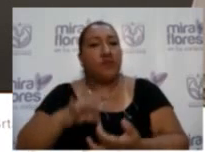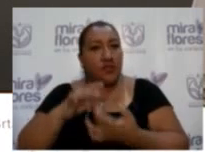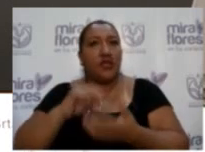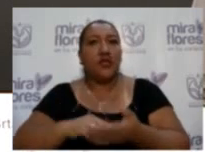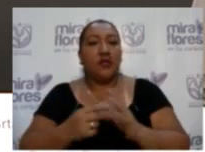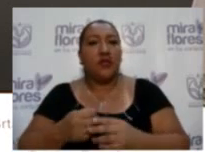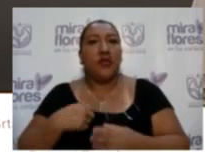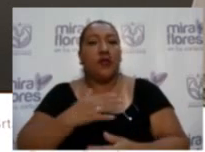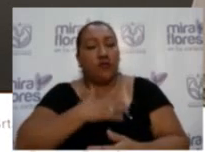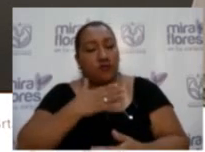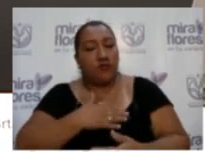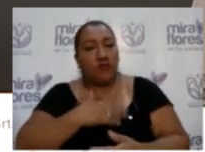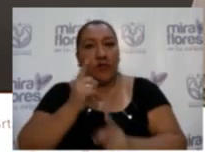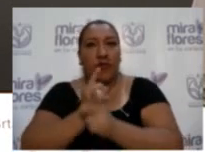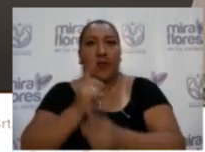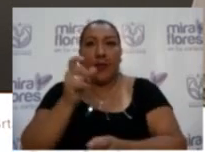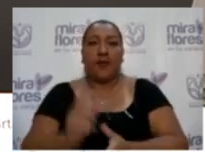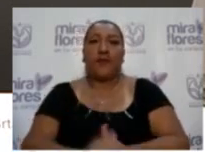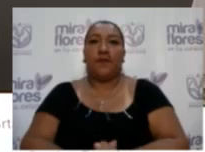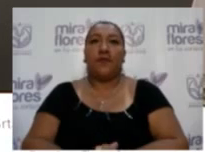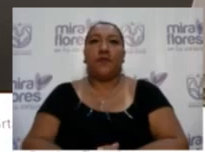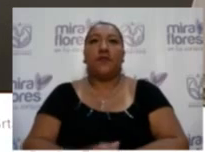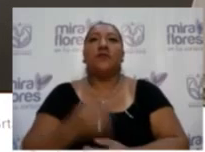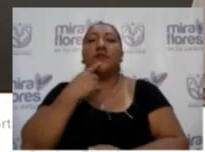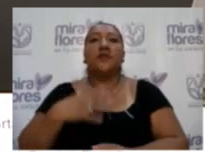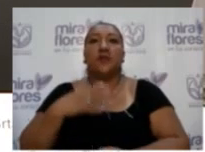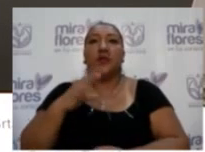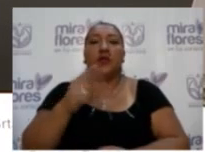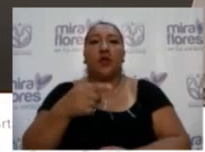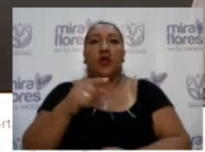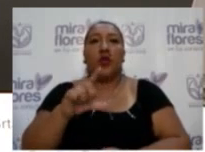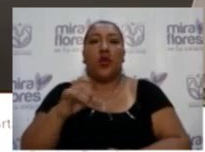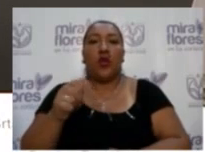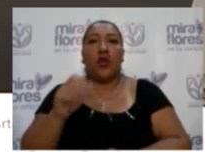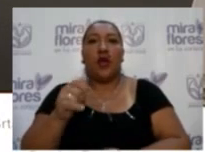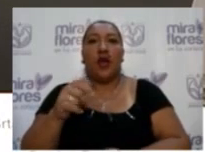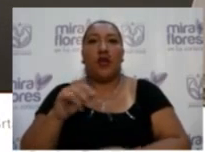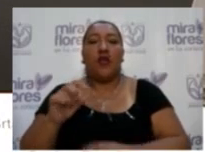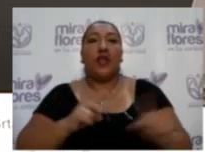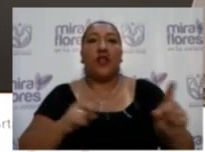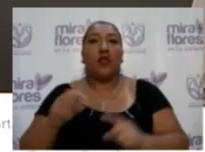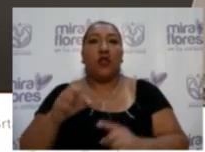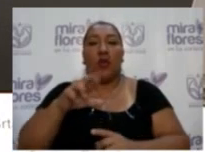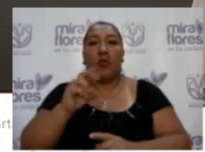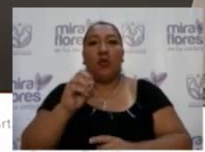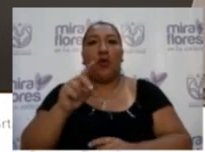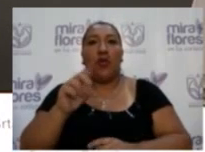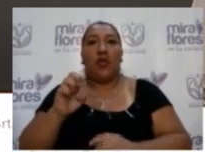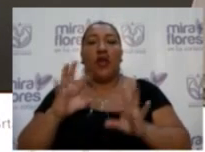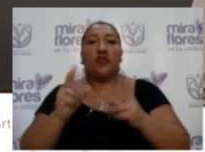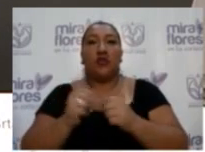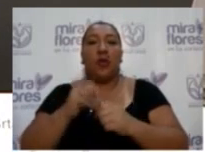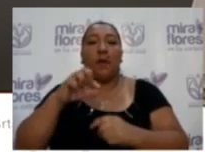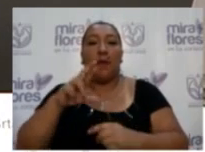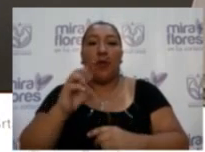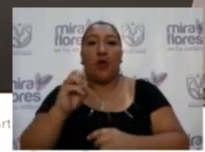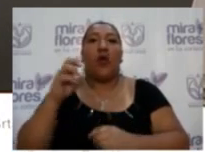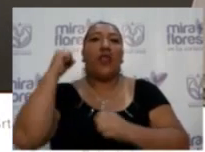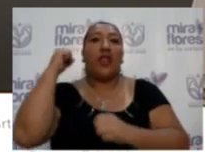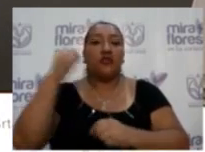nuestra especial deferencia. Cordialmente, doctora Gloria Cano, directora ejecutiva de APRODET, Asociación Pro Derechos